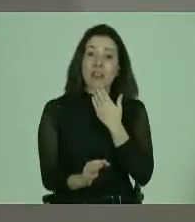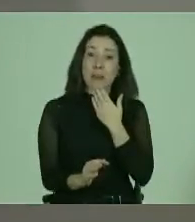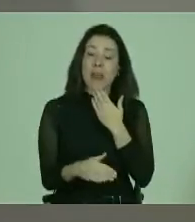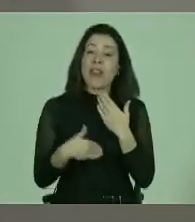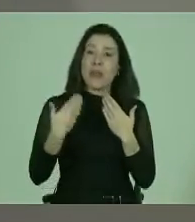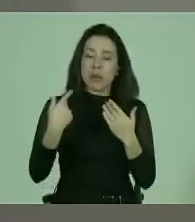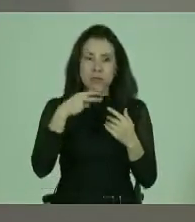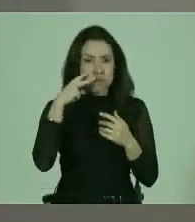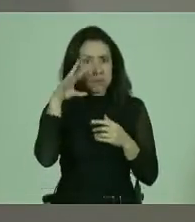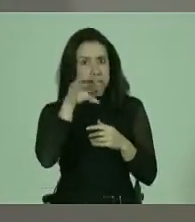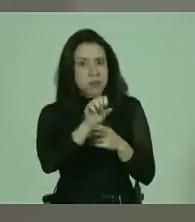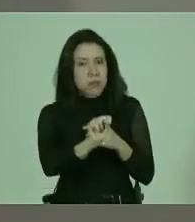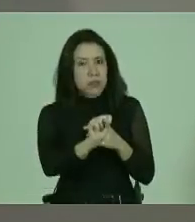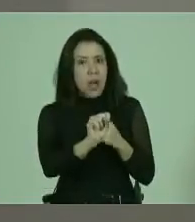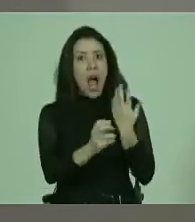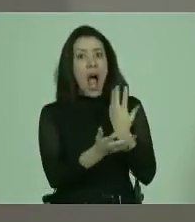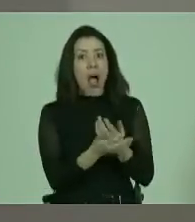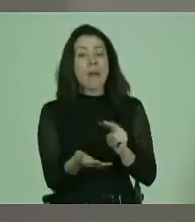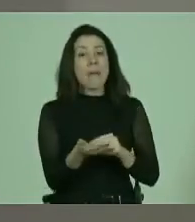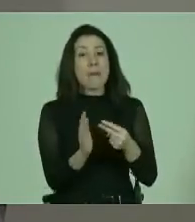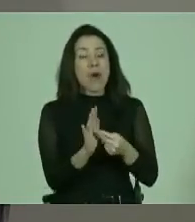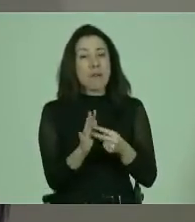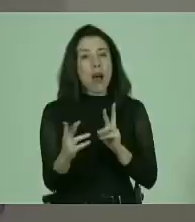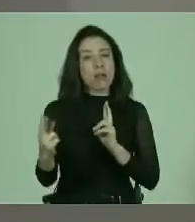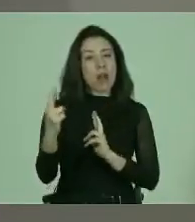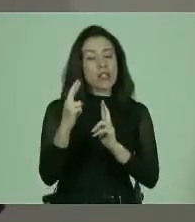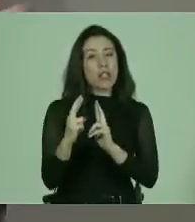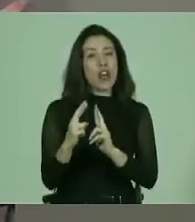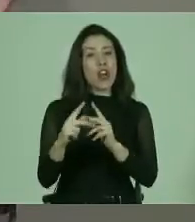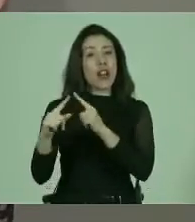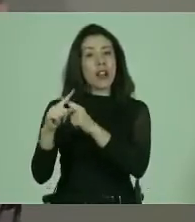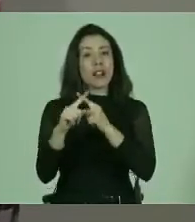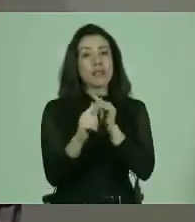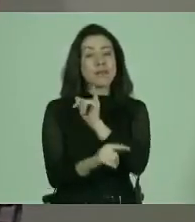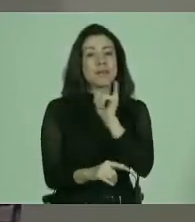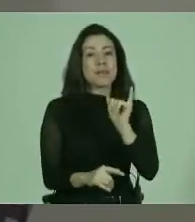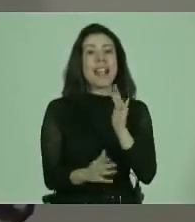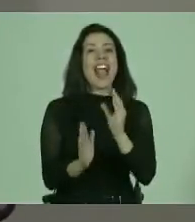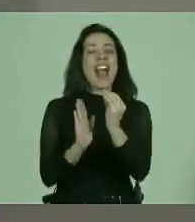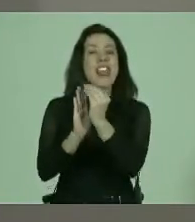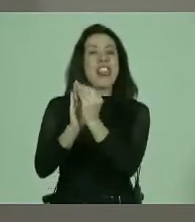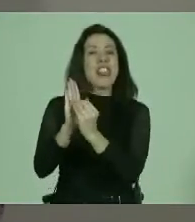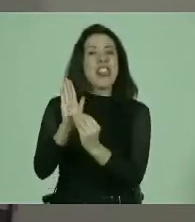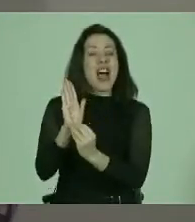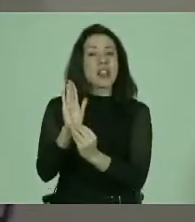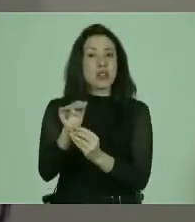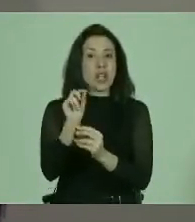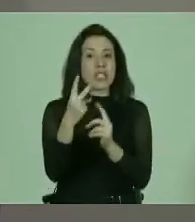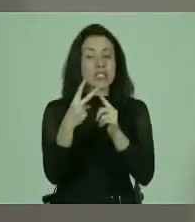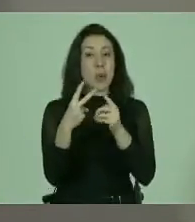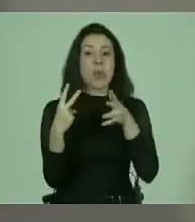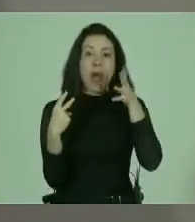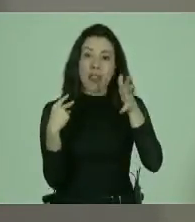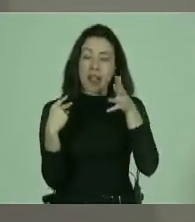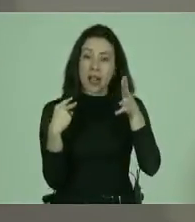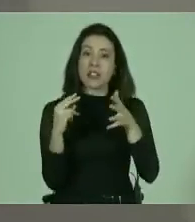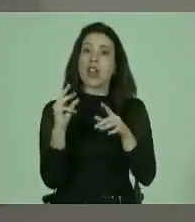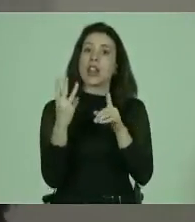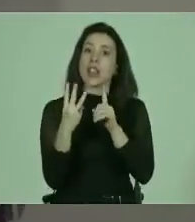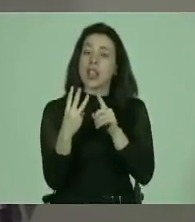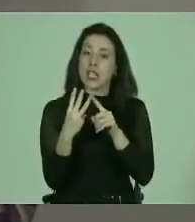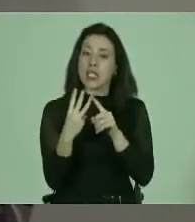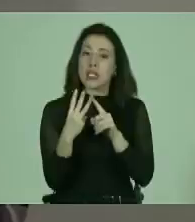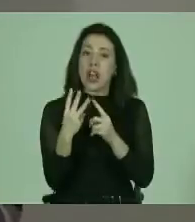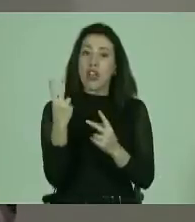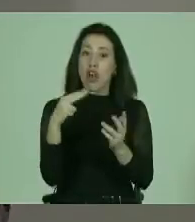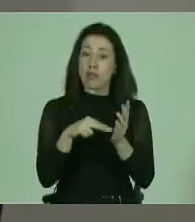nos dimos cuenta de que había un problema ligado a la genética creal de los datos y esa es la segunda declaración y la tercera